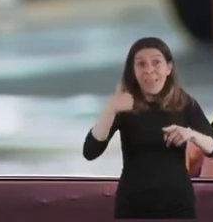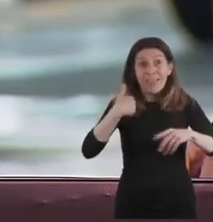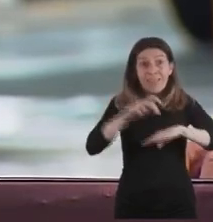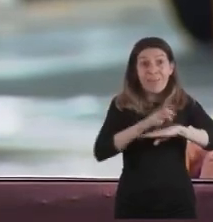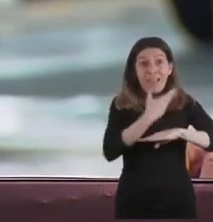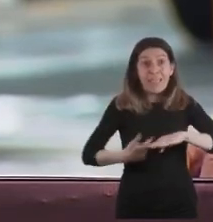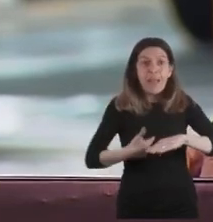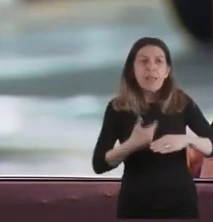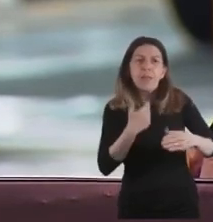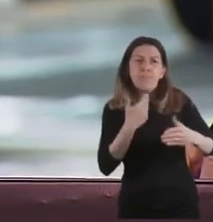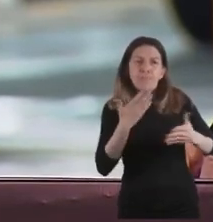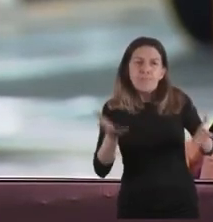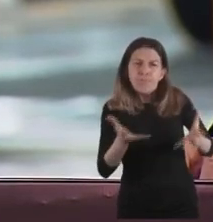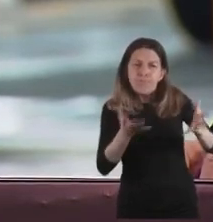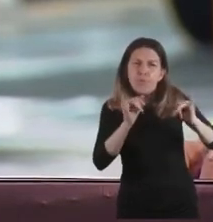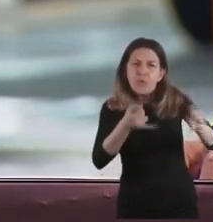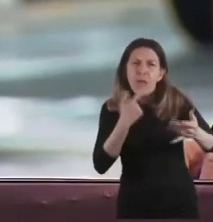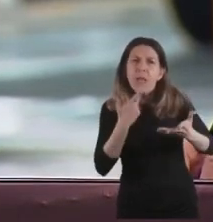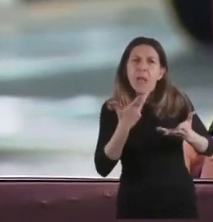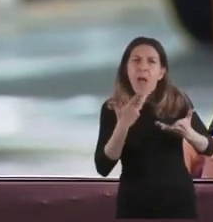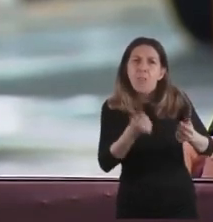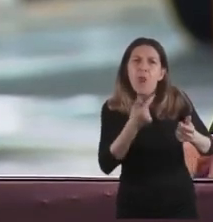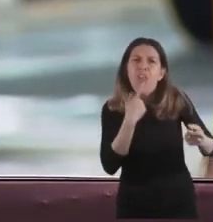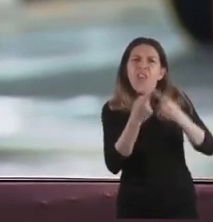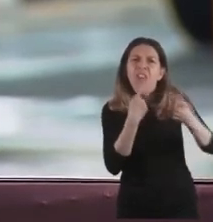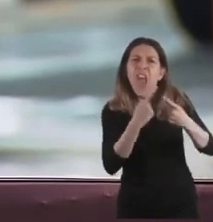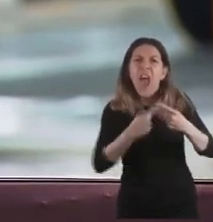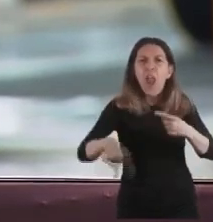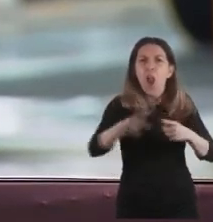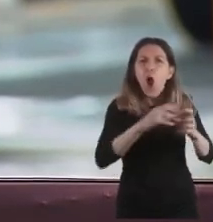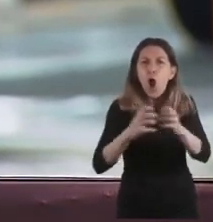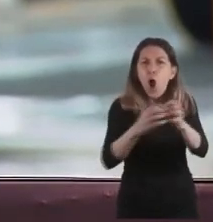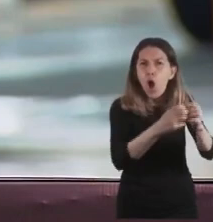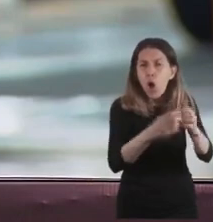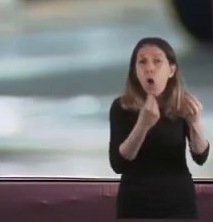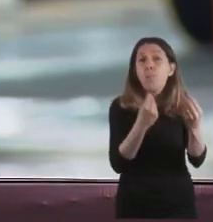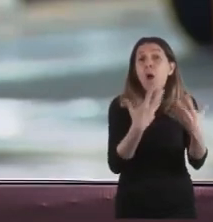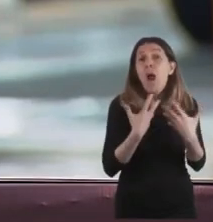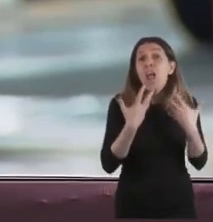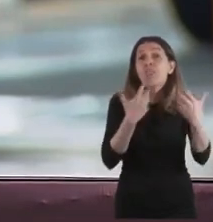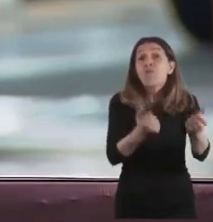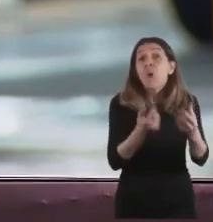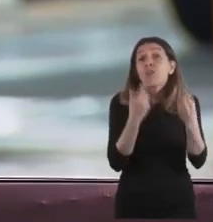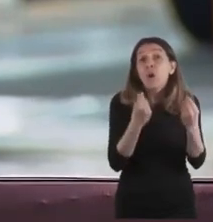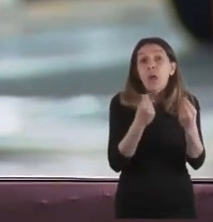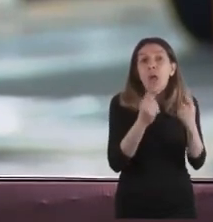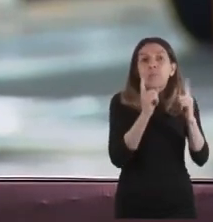para tratar de que el esfuerzo que hizo la cadena de valor,